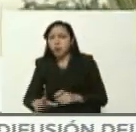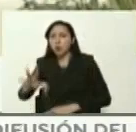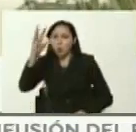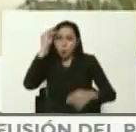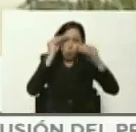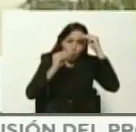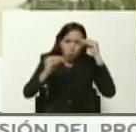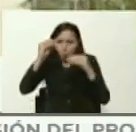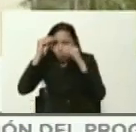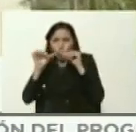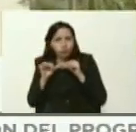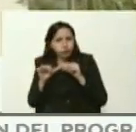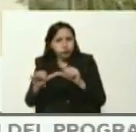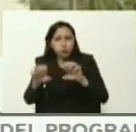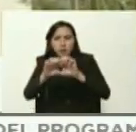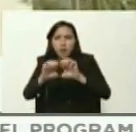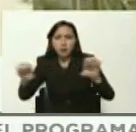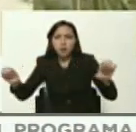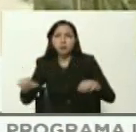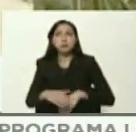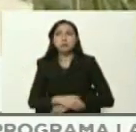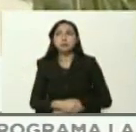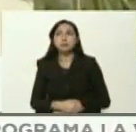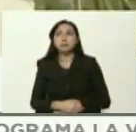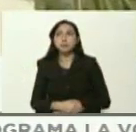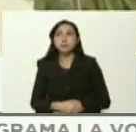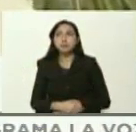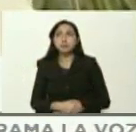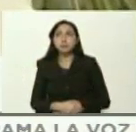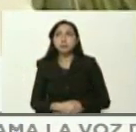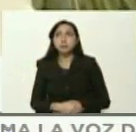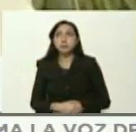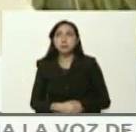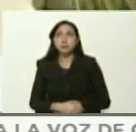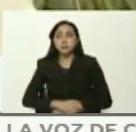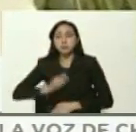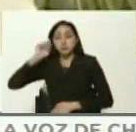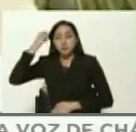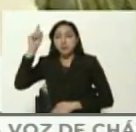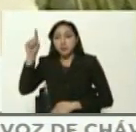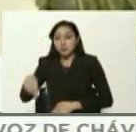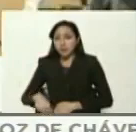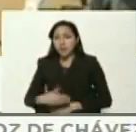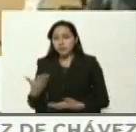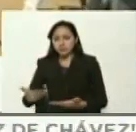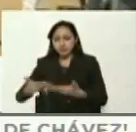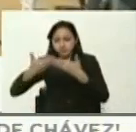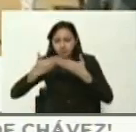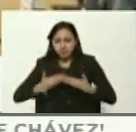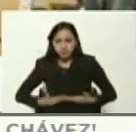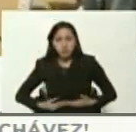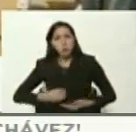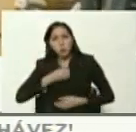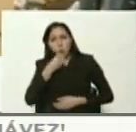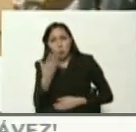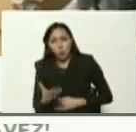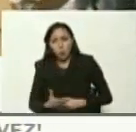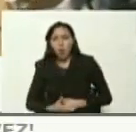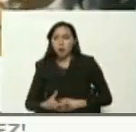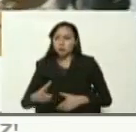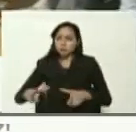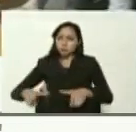debemos mantenerla por siempre. Acuérdense que nosotros como presidente recibimos esa honorable